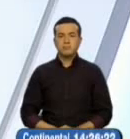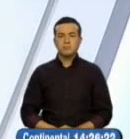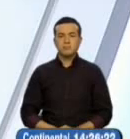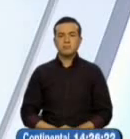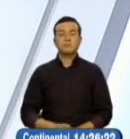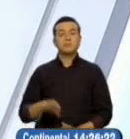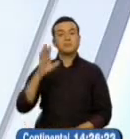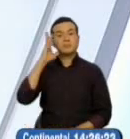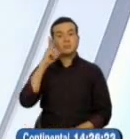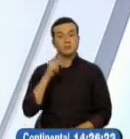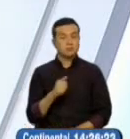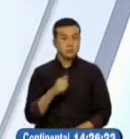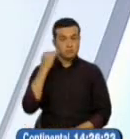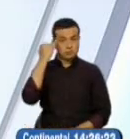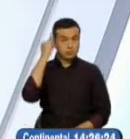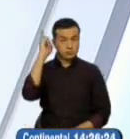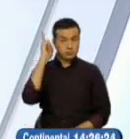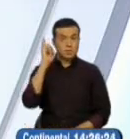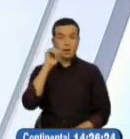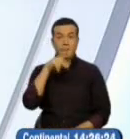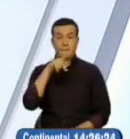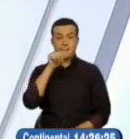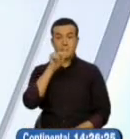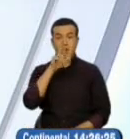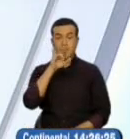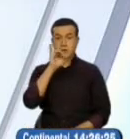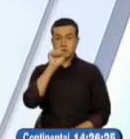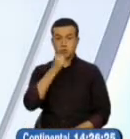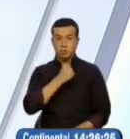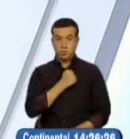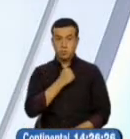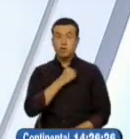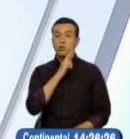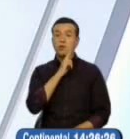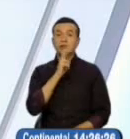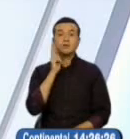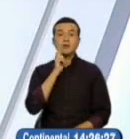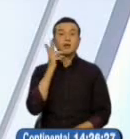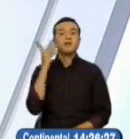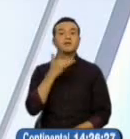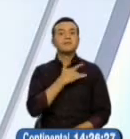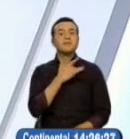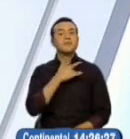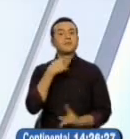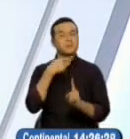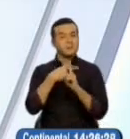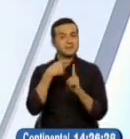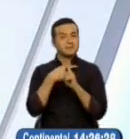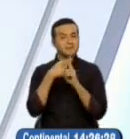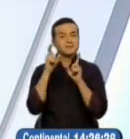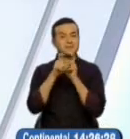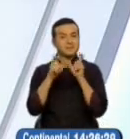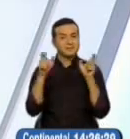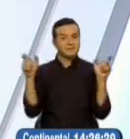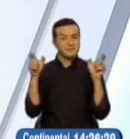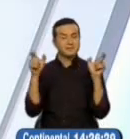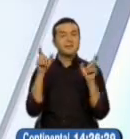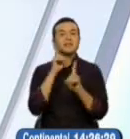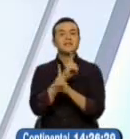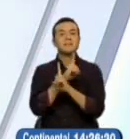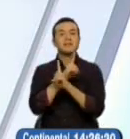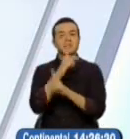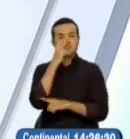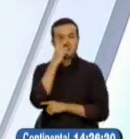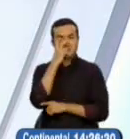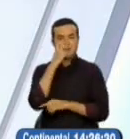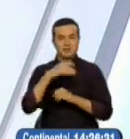Y en Cuenca, la iniciativa de Patricio Coronel, propietario de un restaurante, genera reacciones positivas entre las personas con